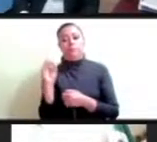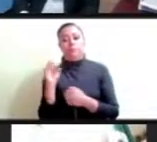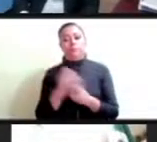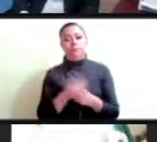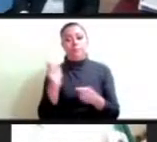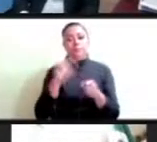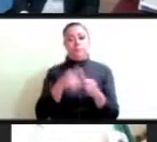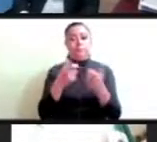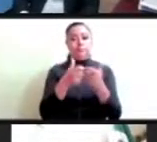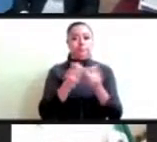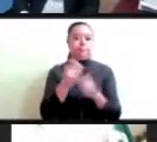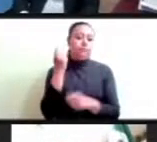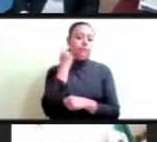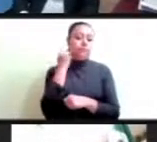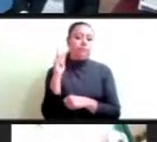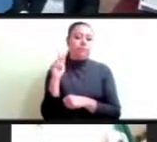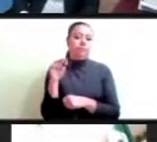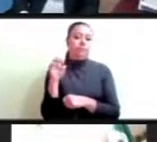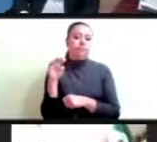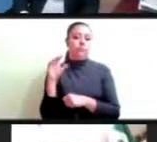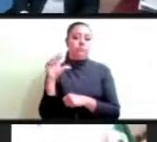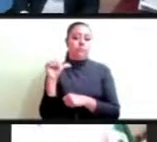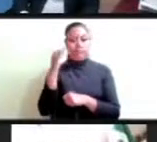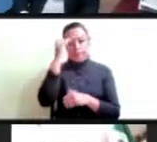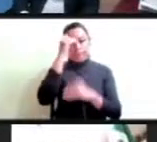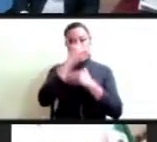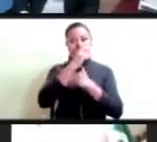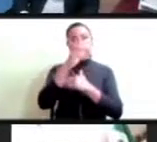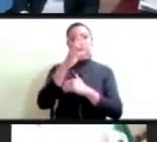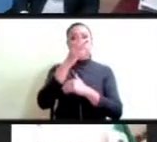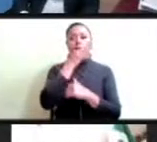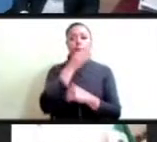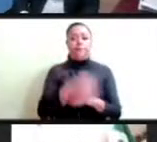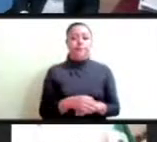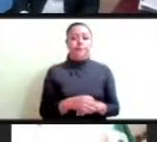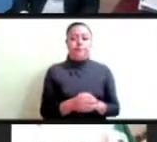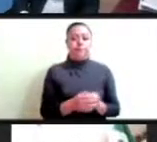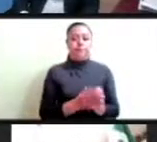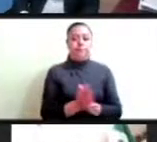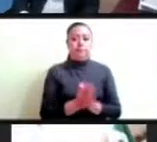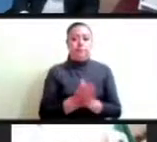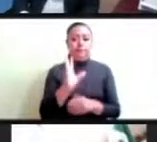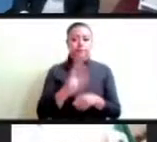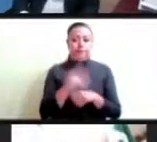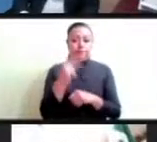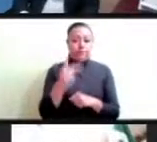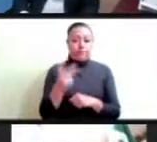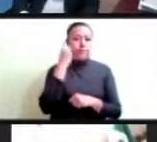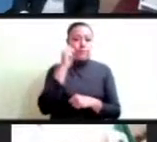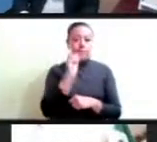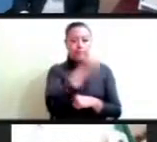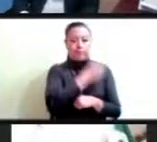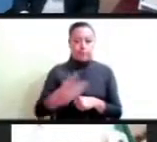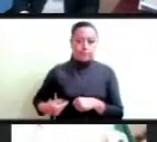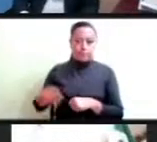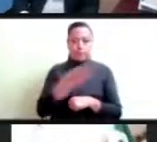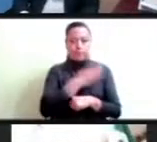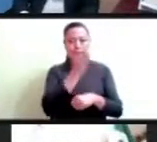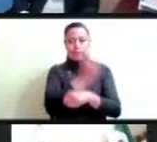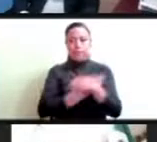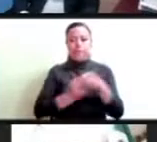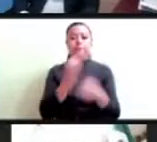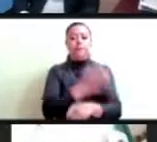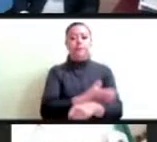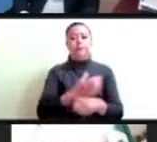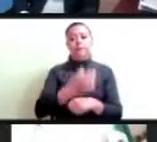del Grupo Parlamentario de Morena, hasta por 3 minutos. Adelante, diputado. Con su permiso, diputada presidenta, buenas tardes, compañeras